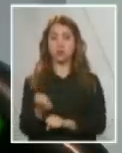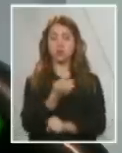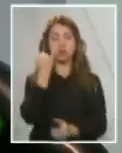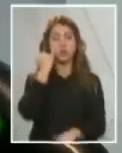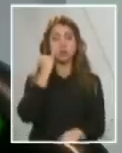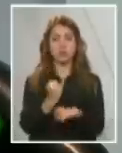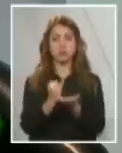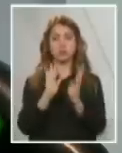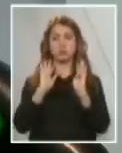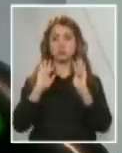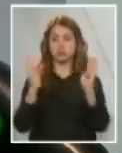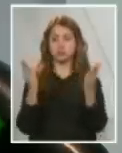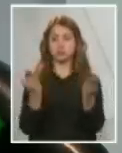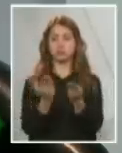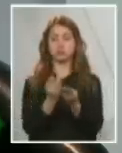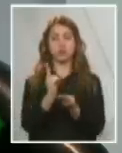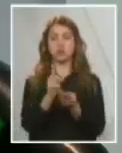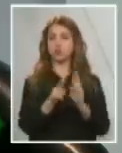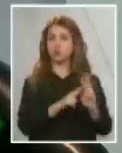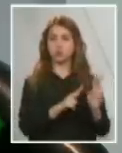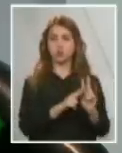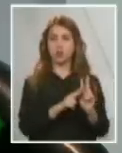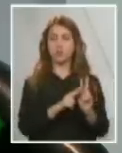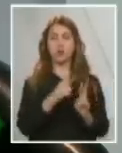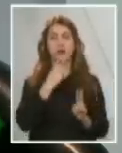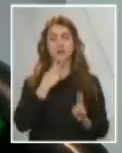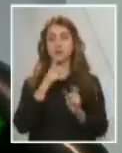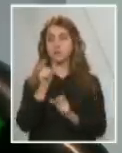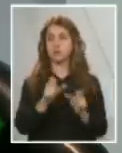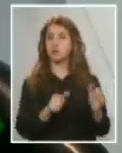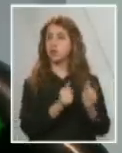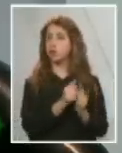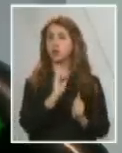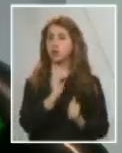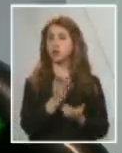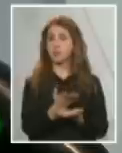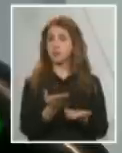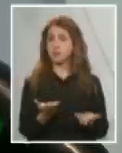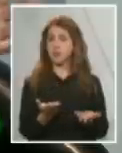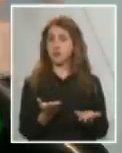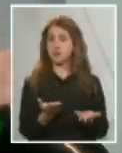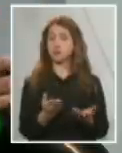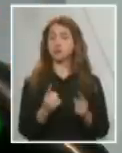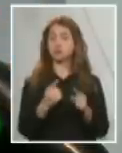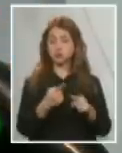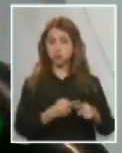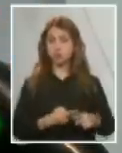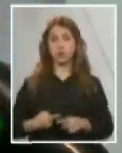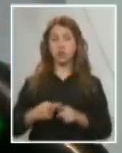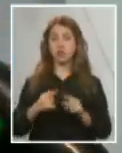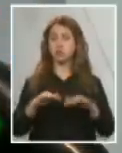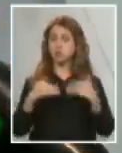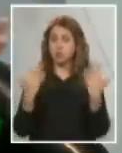institutos entre cuatro paredes no solucionamos la vida de las personas con discapacidad. O sea, es la sociedad